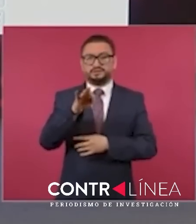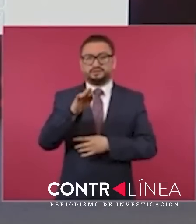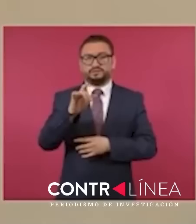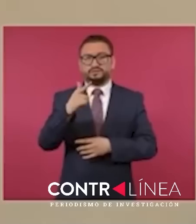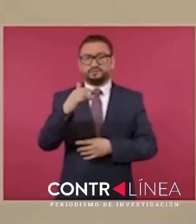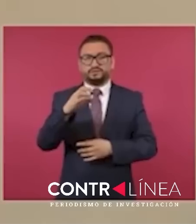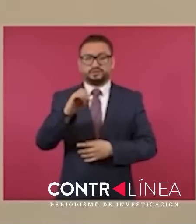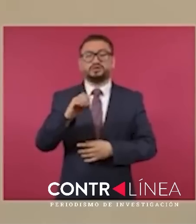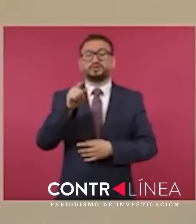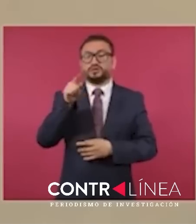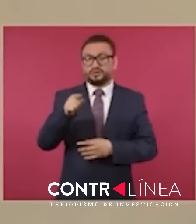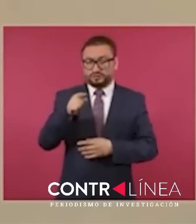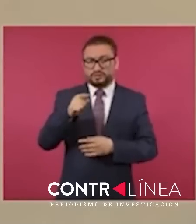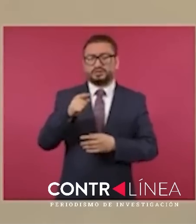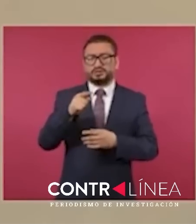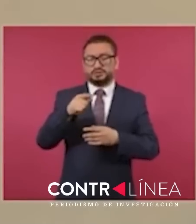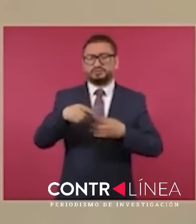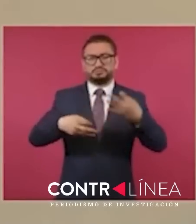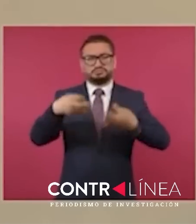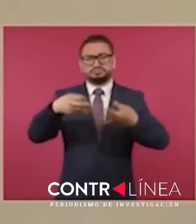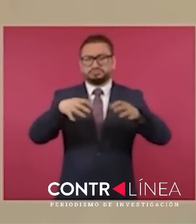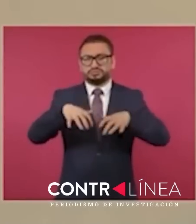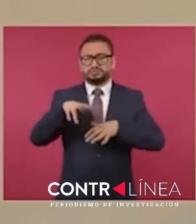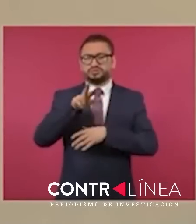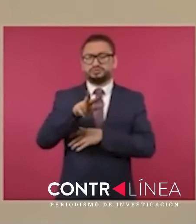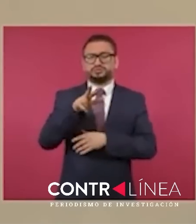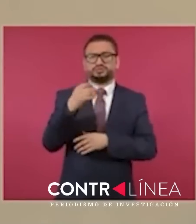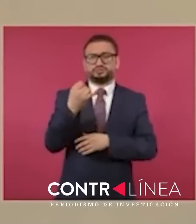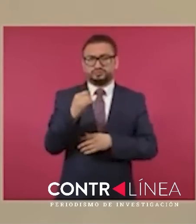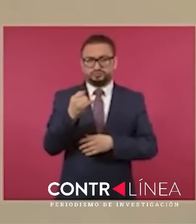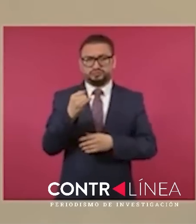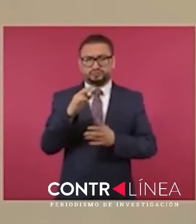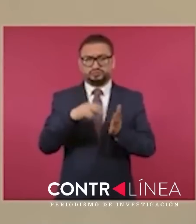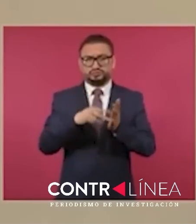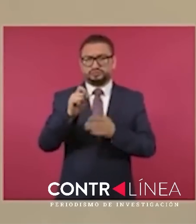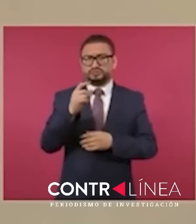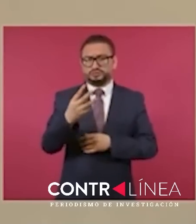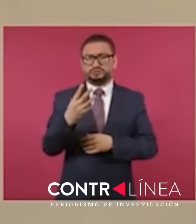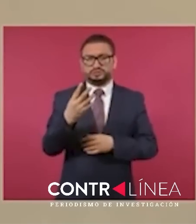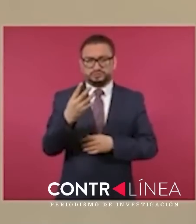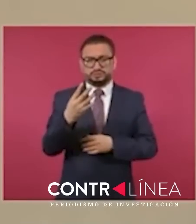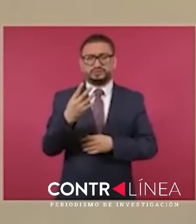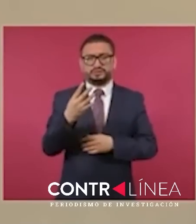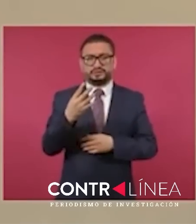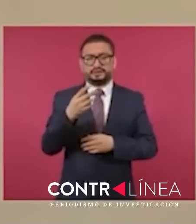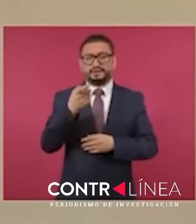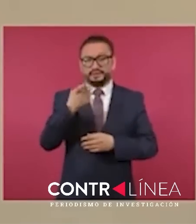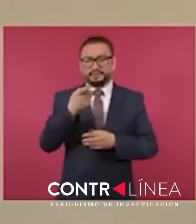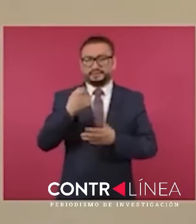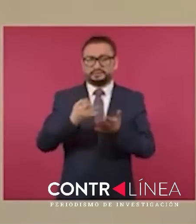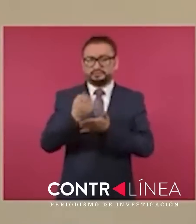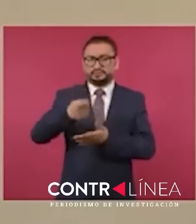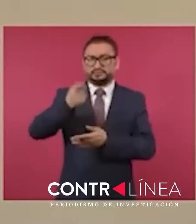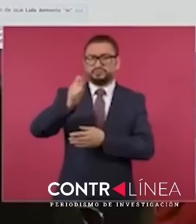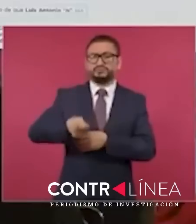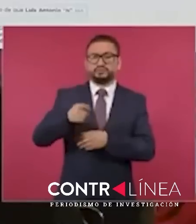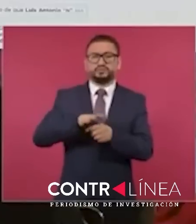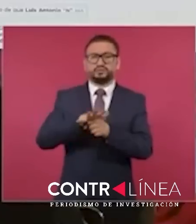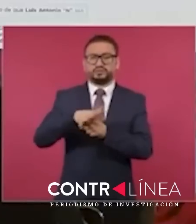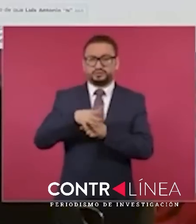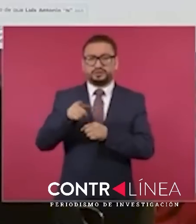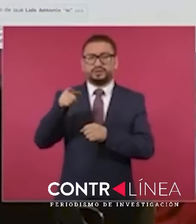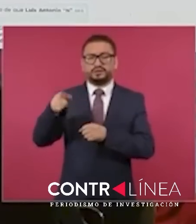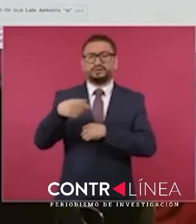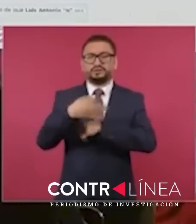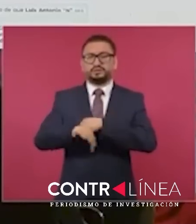Castañeda Guillén celebró la audiencia el 18 de junio del 24, en la que impuso como medidas cautelares